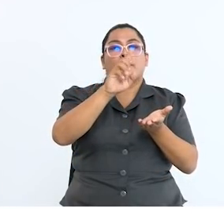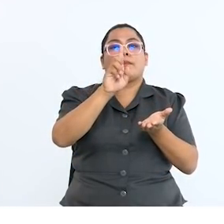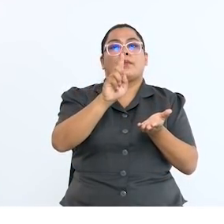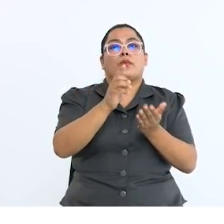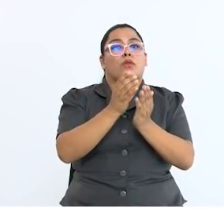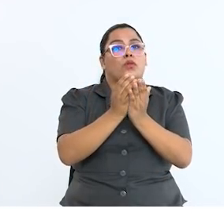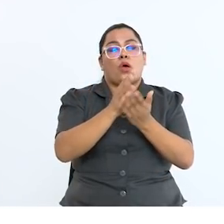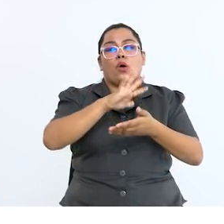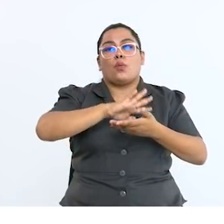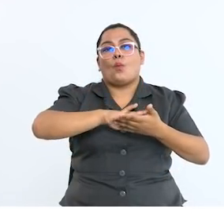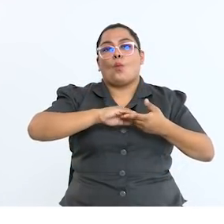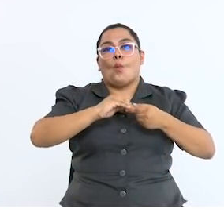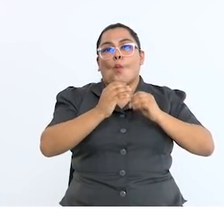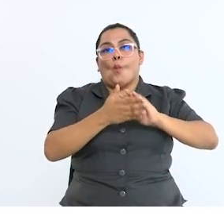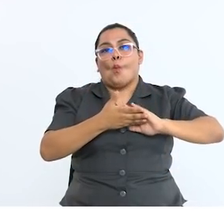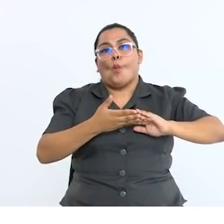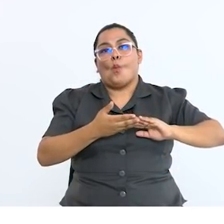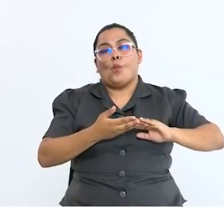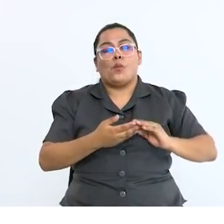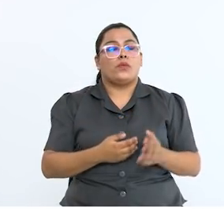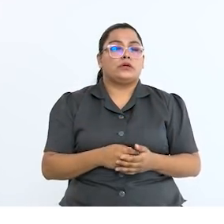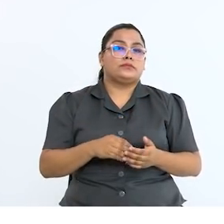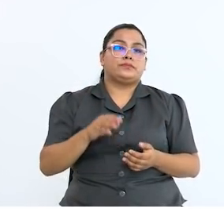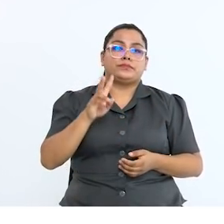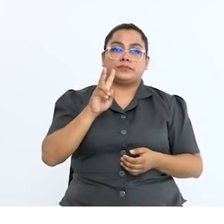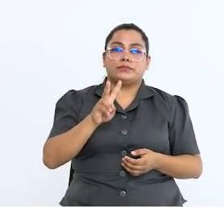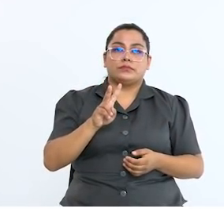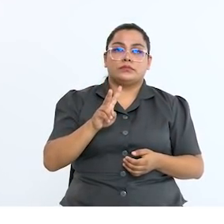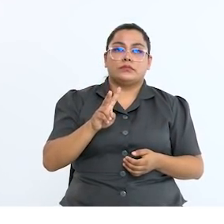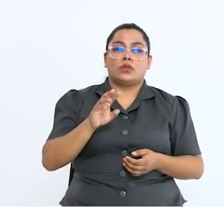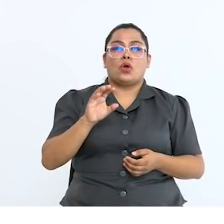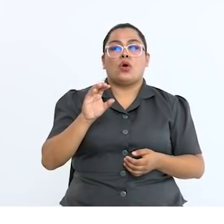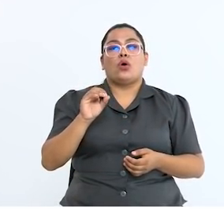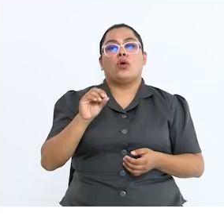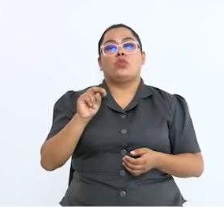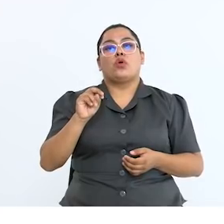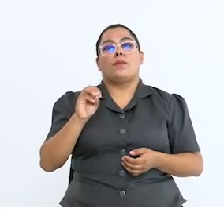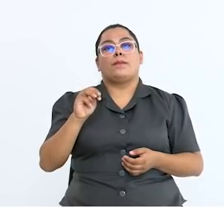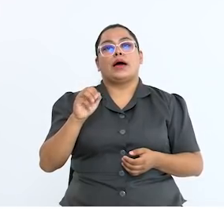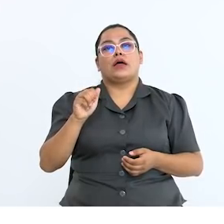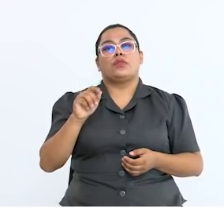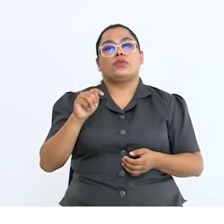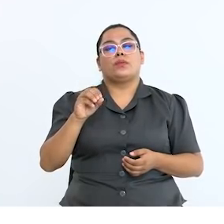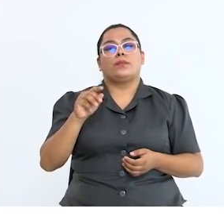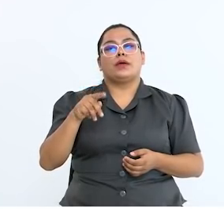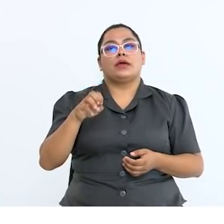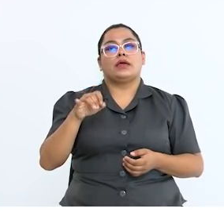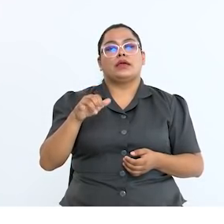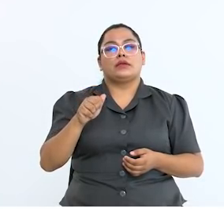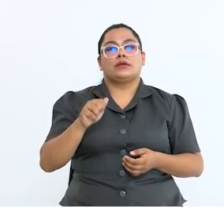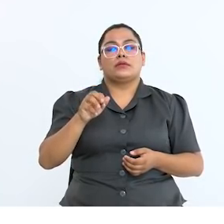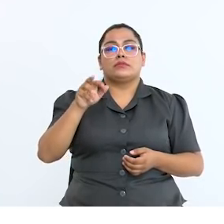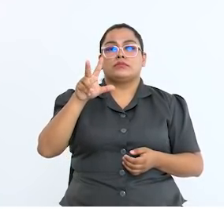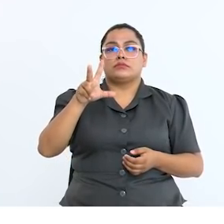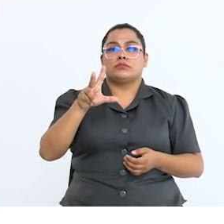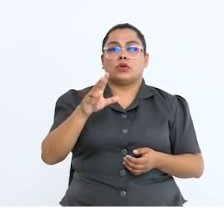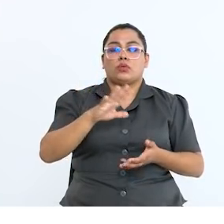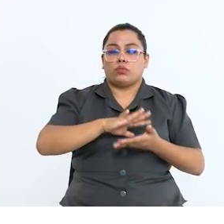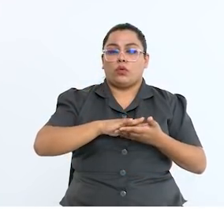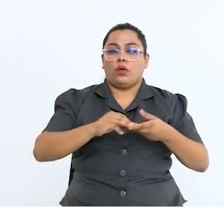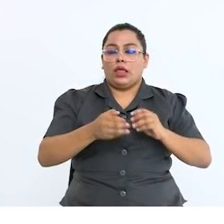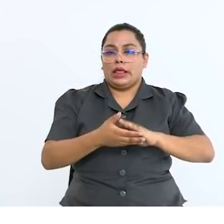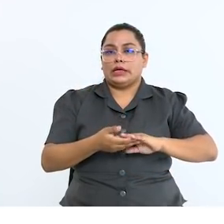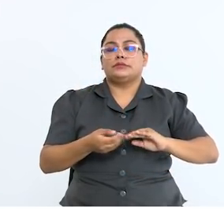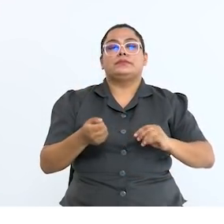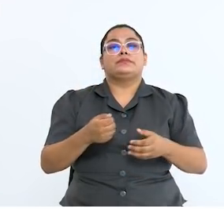unidad 1 lecturas de cuentos. En la unidad 2, onomatopeyas. En la unidad 3,